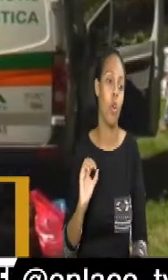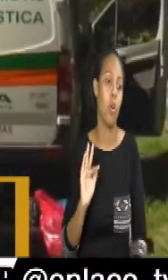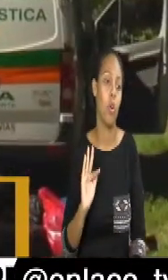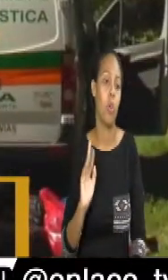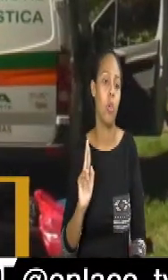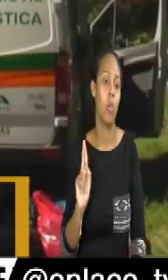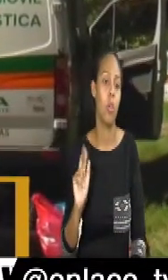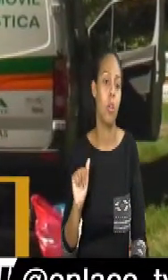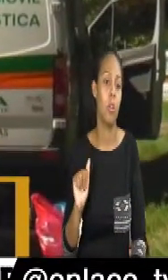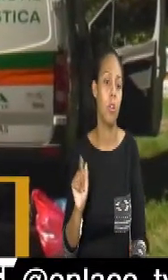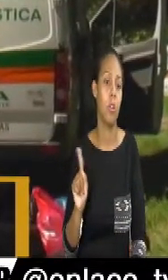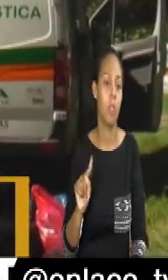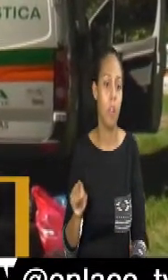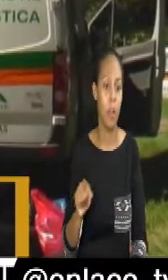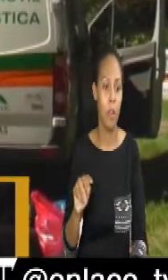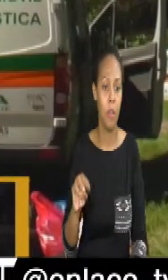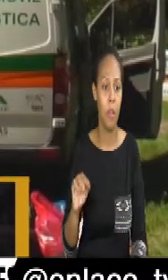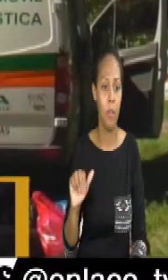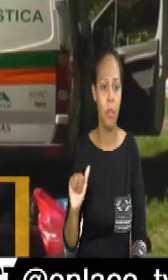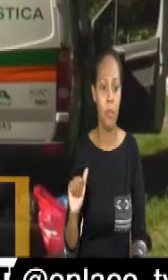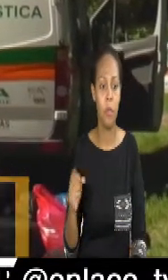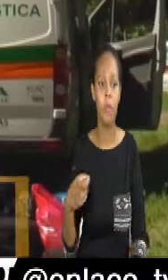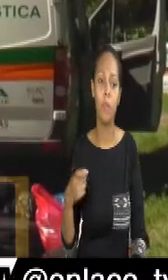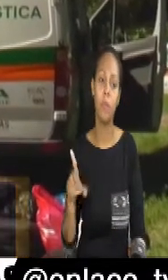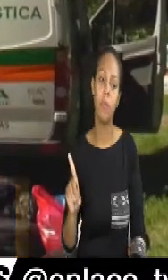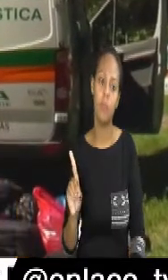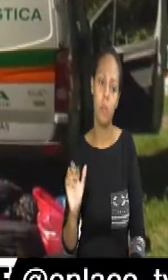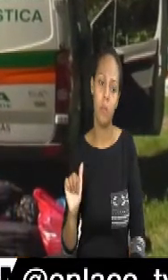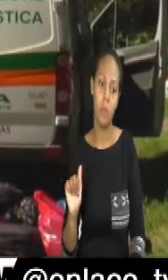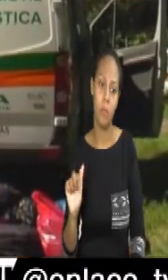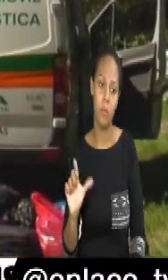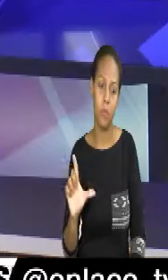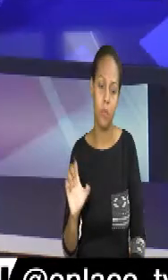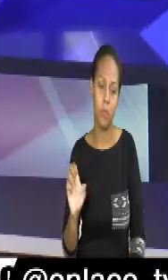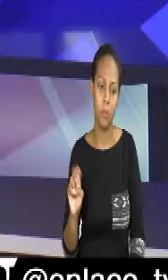este trágico accidente se encuentran en Medicina Legal de Bucaramanga.